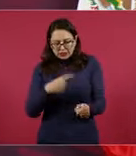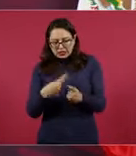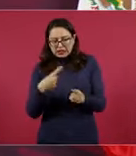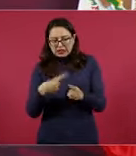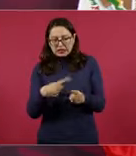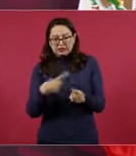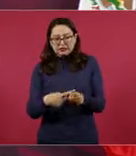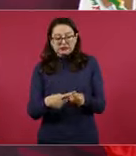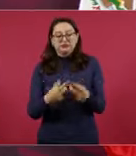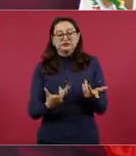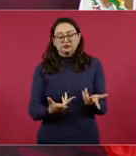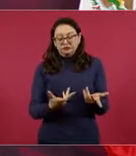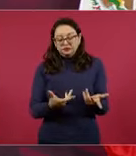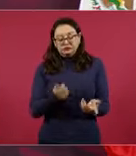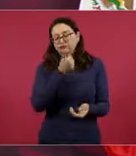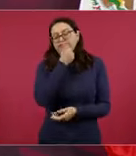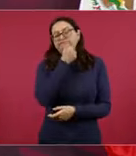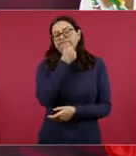Eso fue posterior.